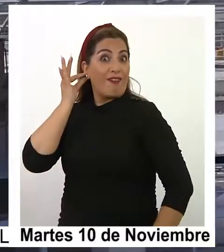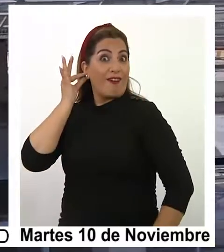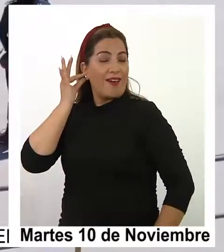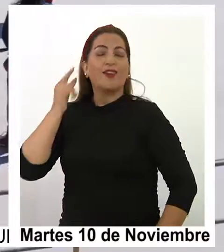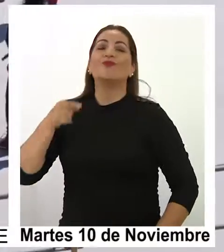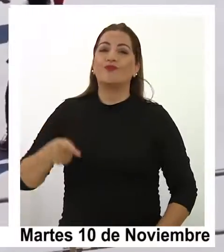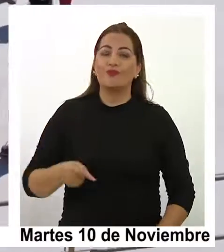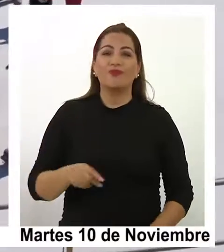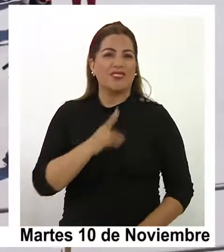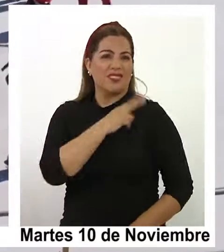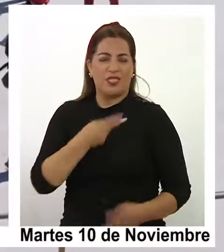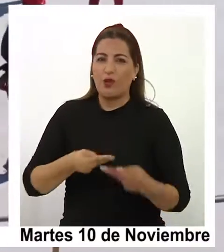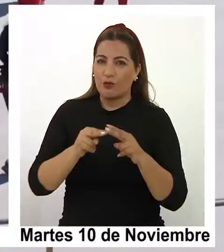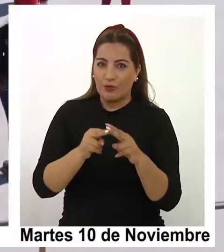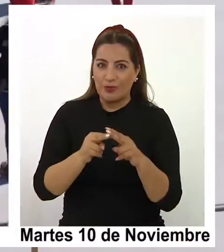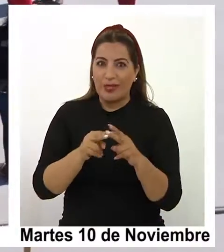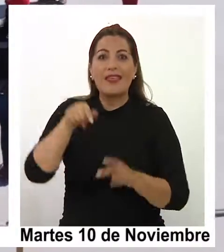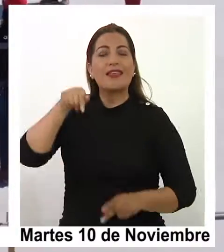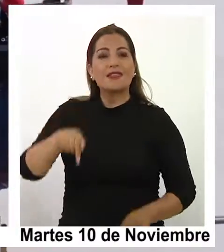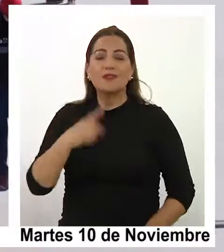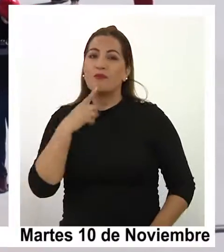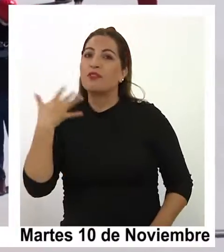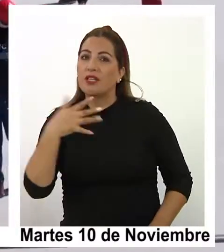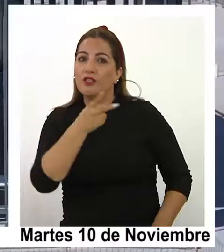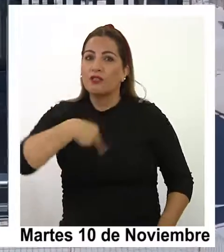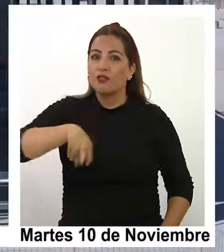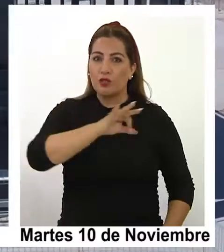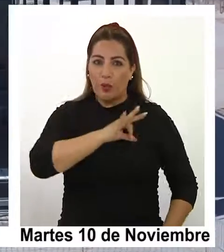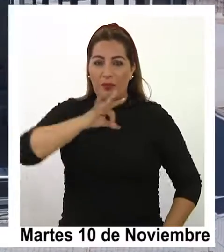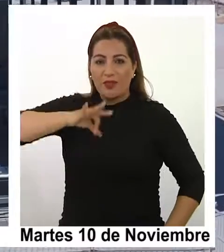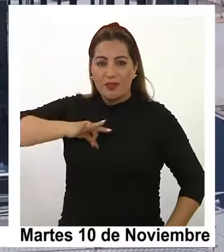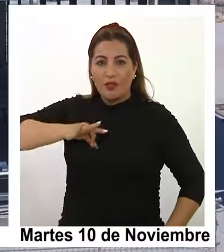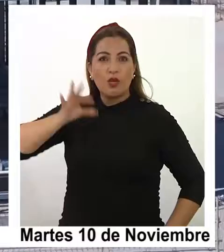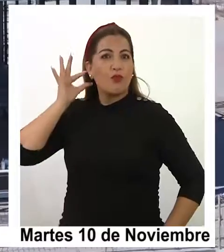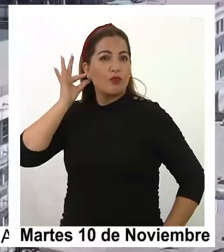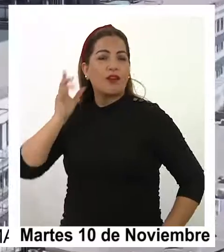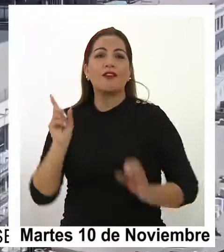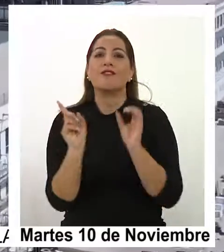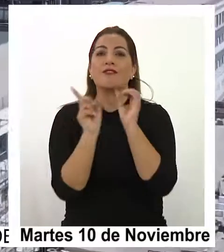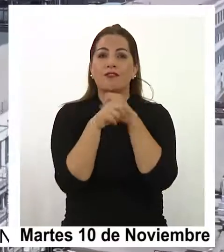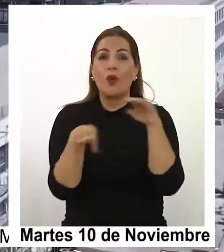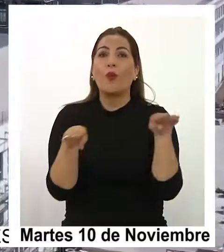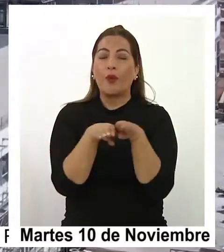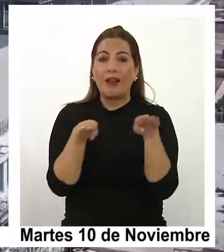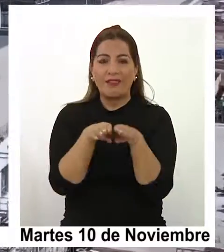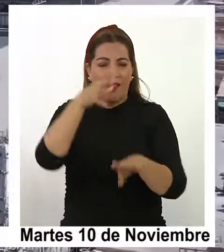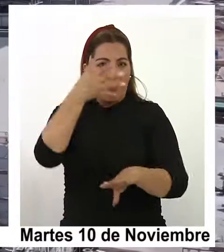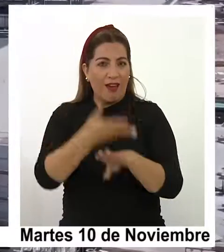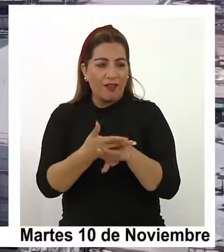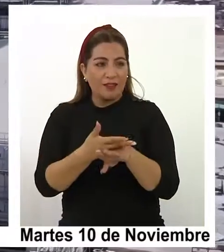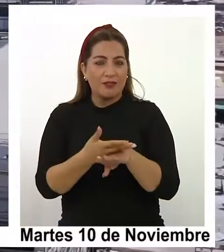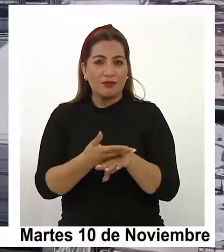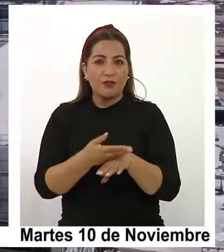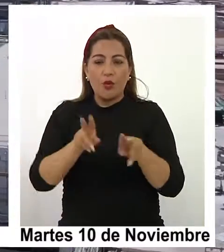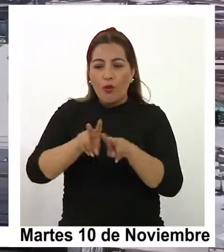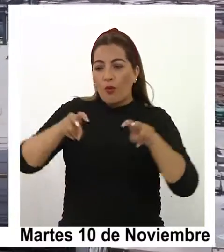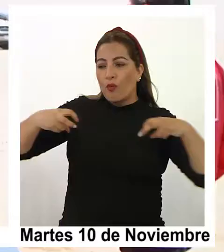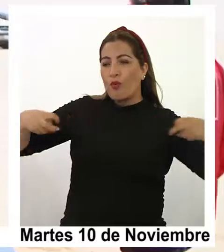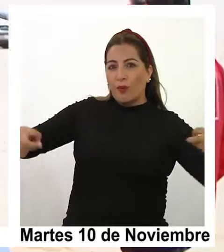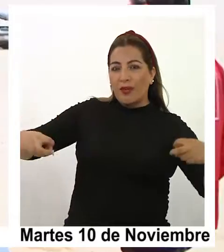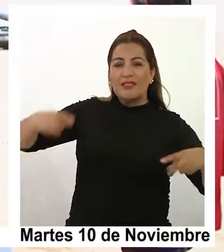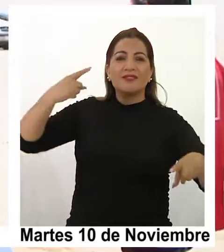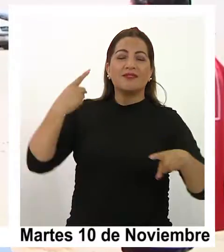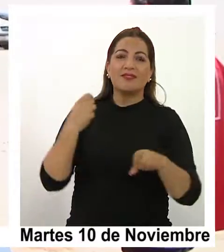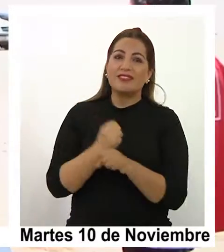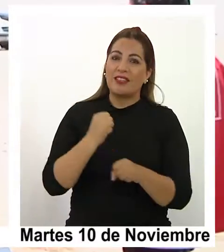mujer. Pero aquí lo importante es que nosotros desde el Ministerio de la Mujer y Equidad de Género tenemos una mesa de trabajo con la